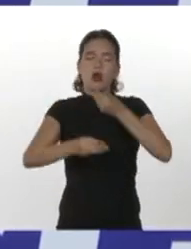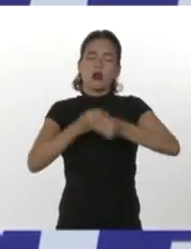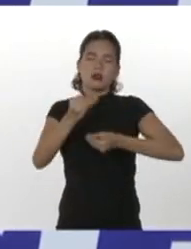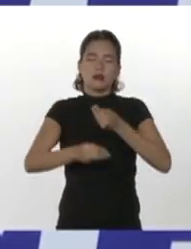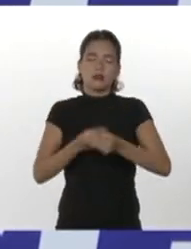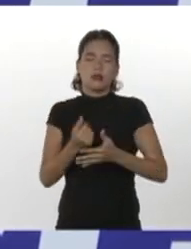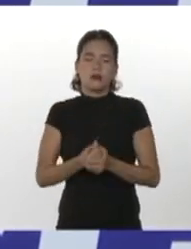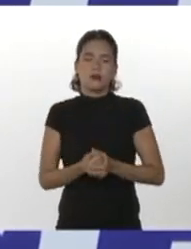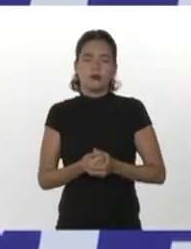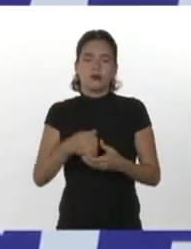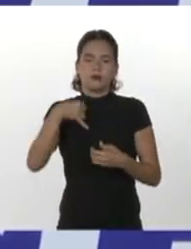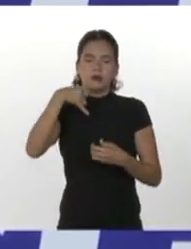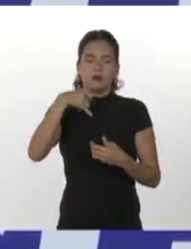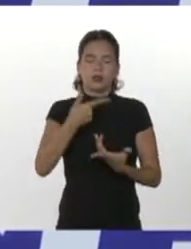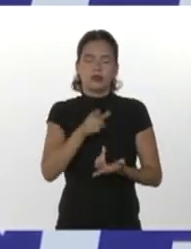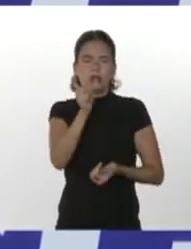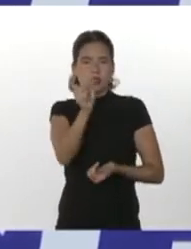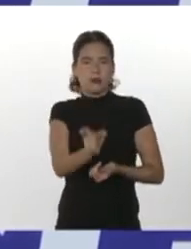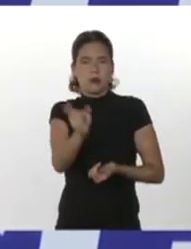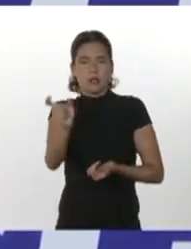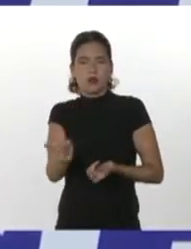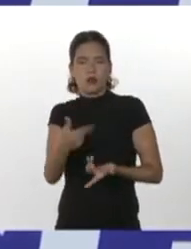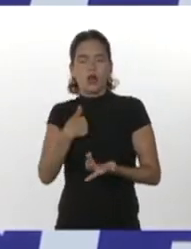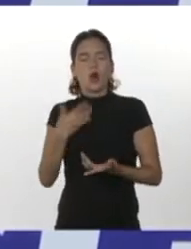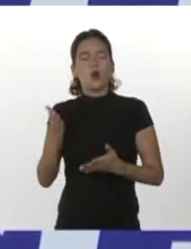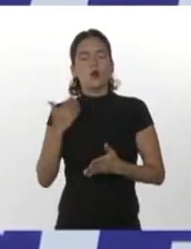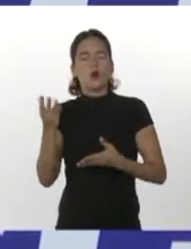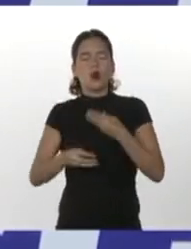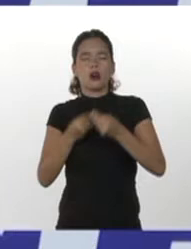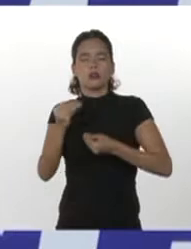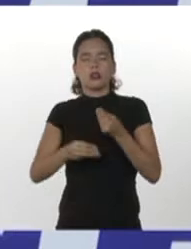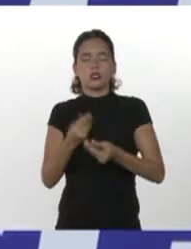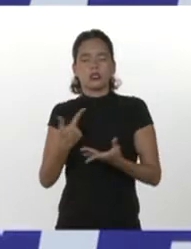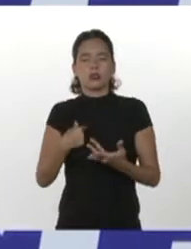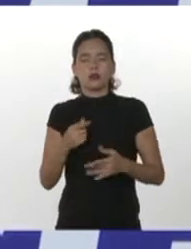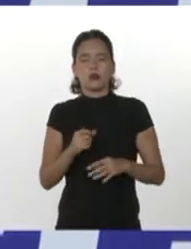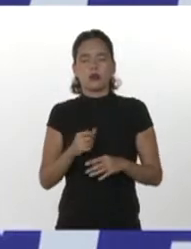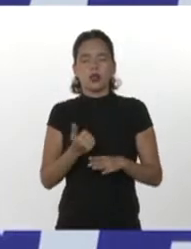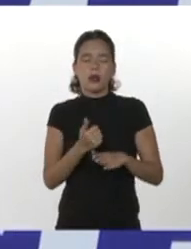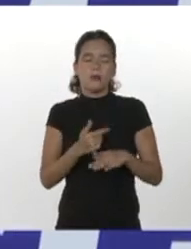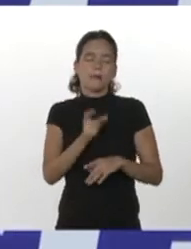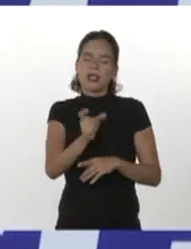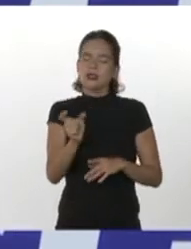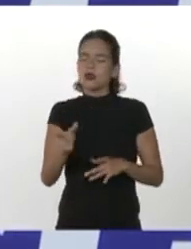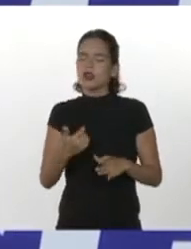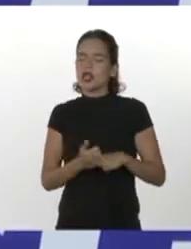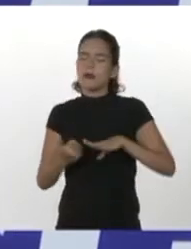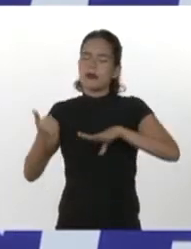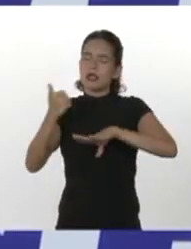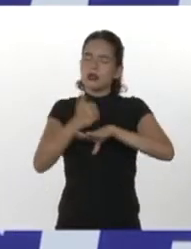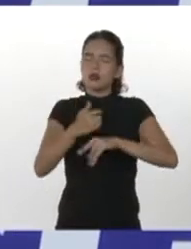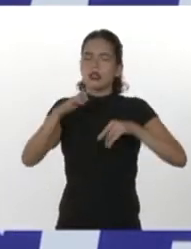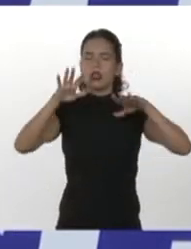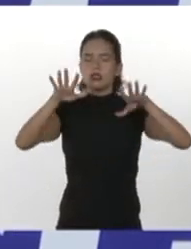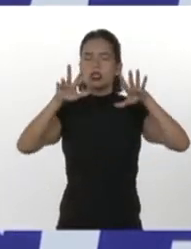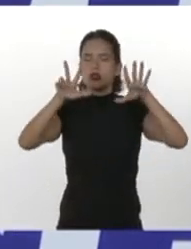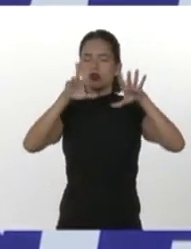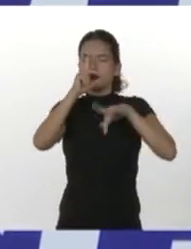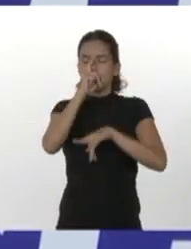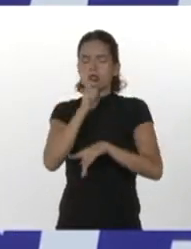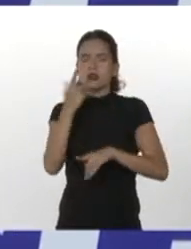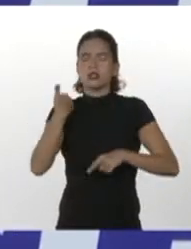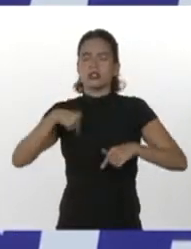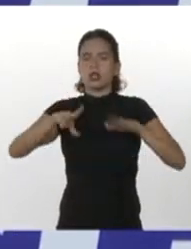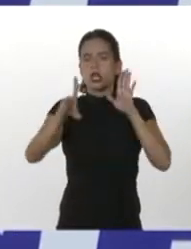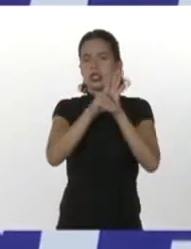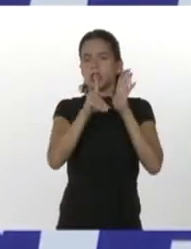¿verdad?, a través de personas. Cuando las personas mayores de 18 años tienen el deber y el